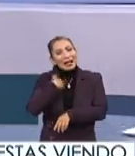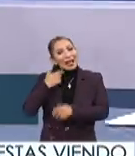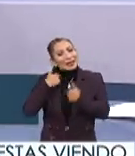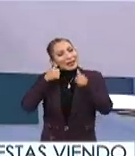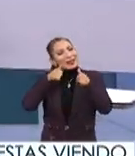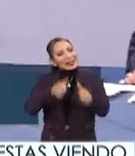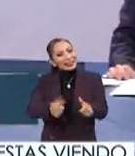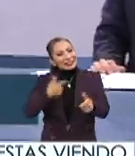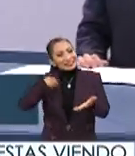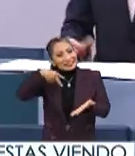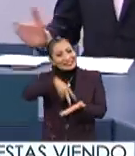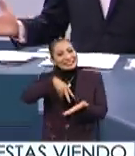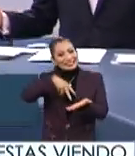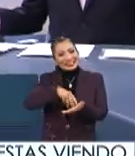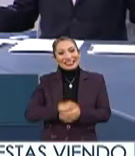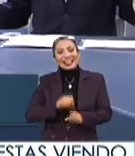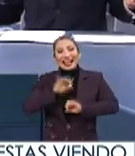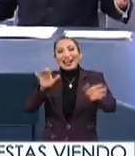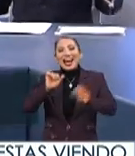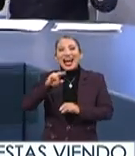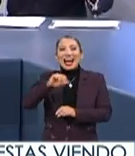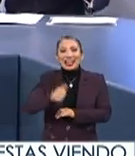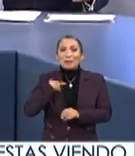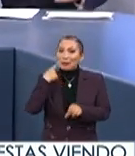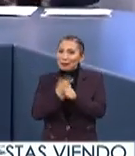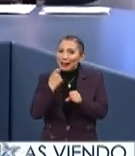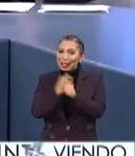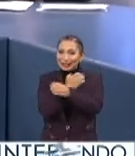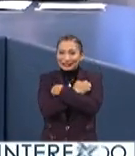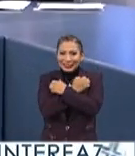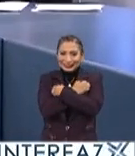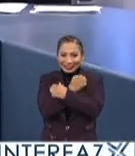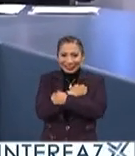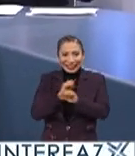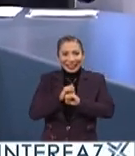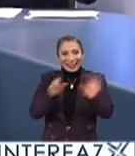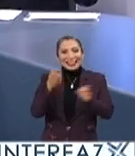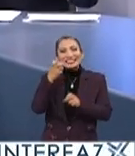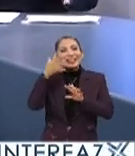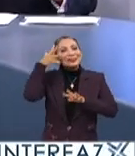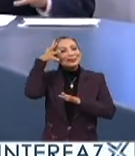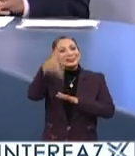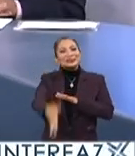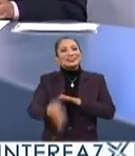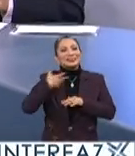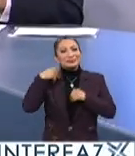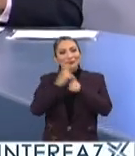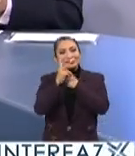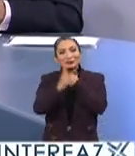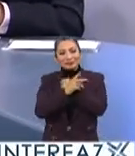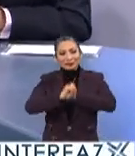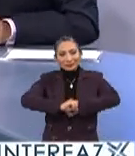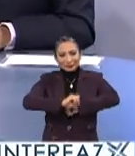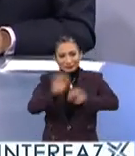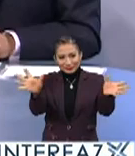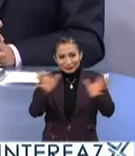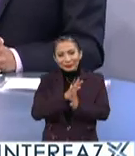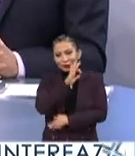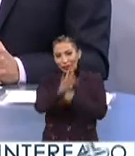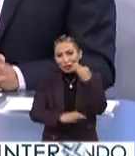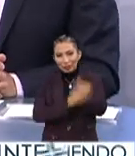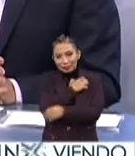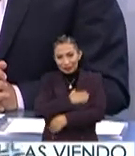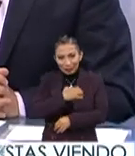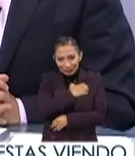aquí al pie del cañón. Omar. Así es, Ana Cristina, primero la educación, así que esto sí es el futuro de nuestro país. Por supuesto, todos